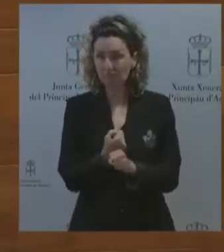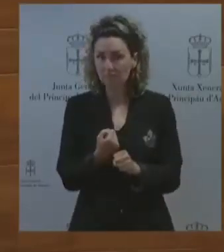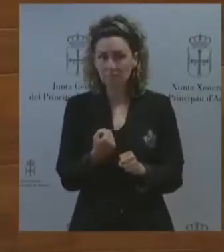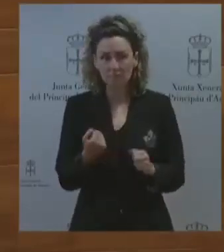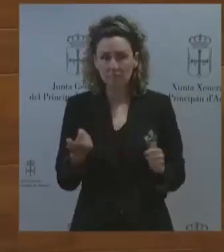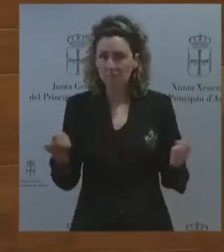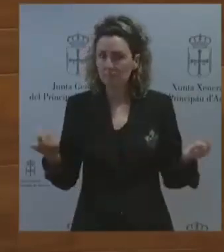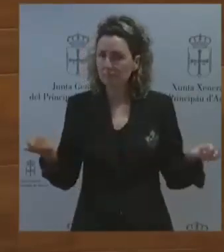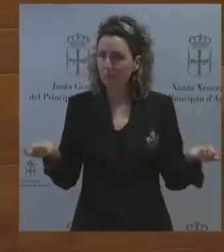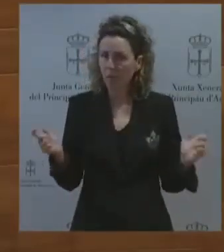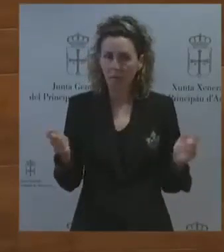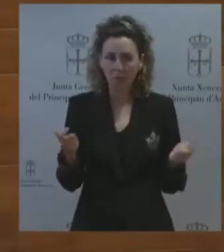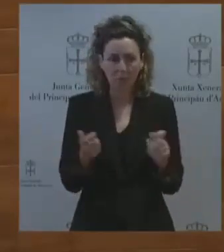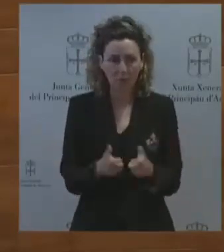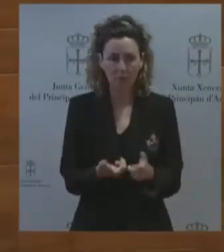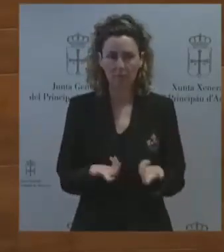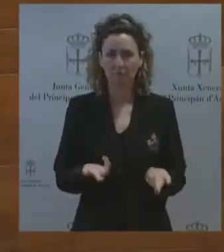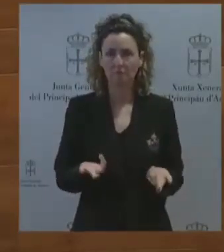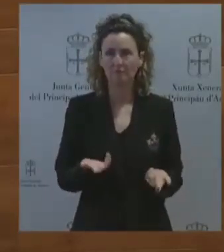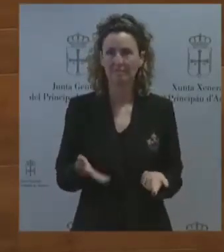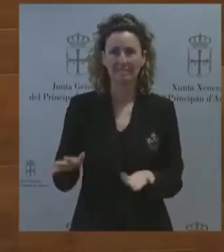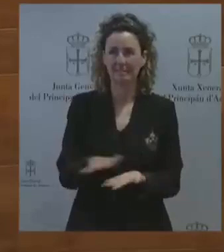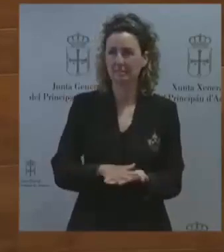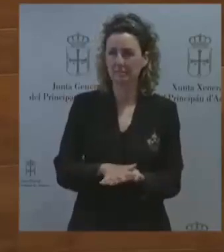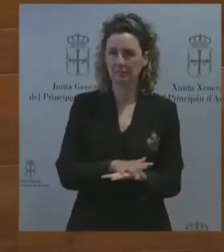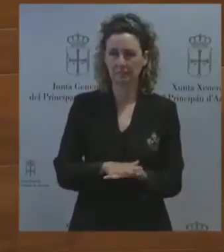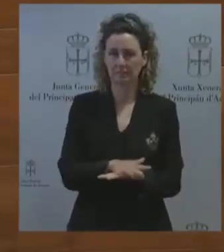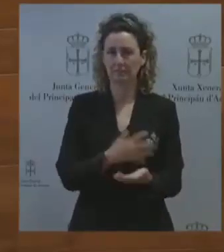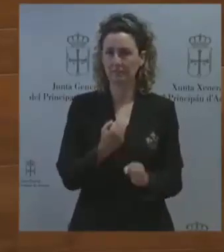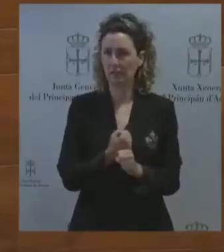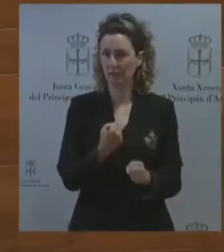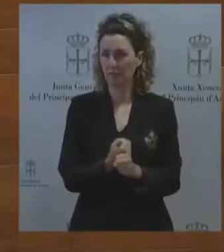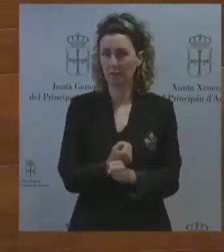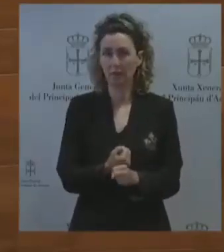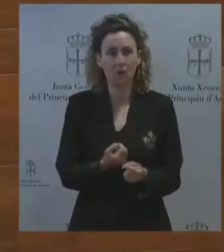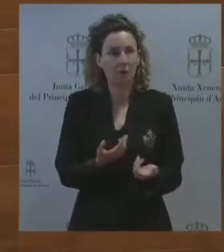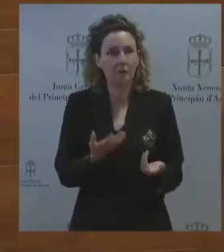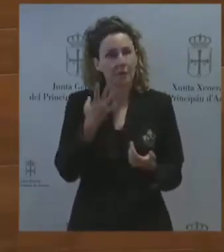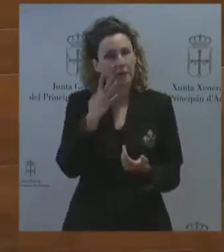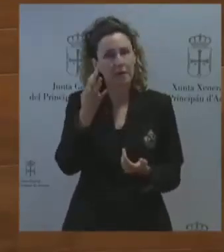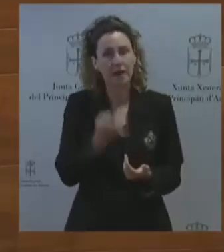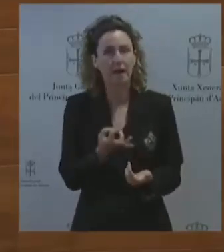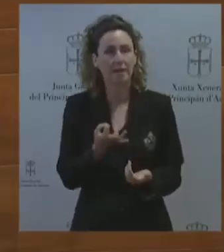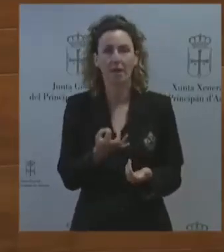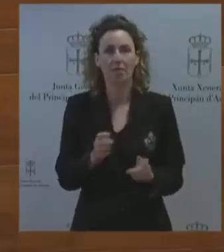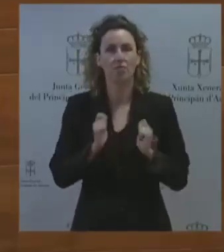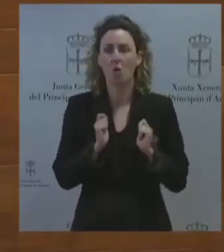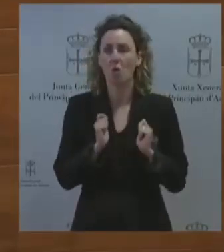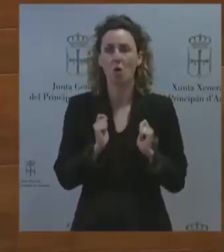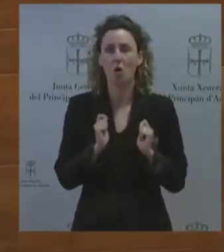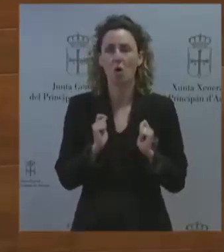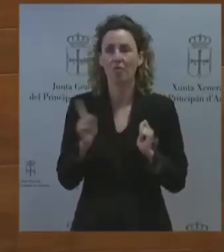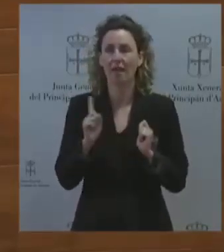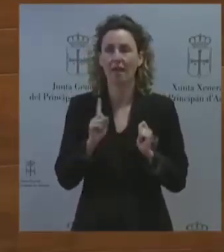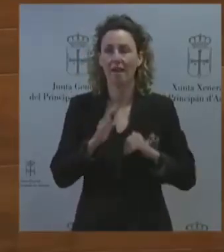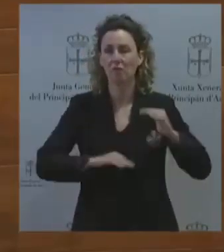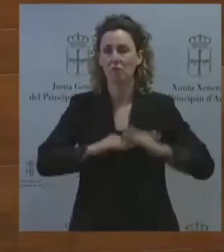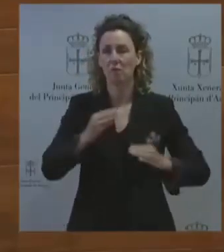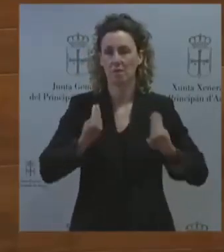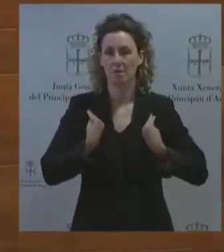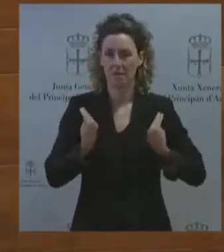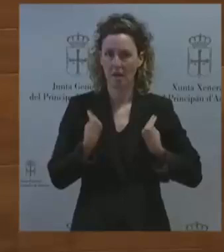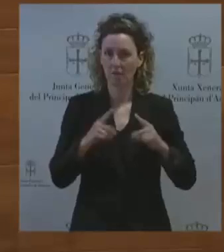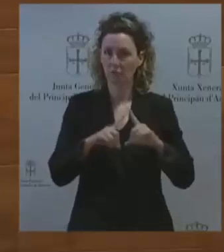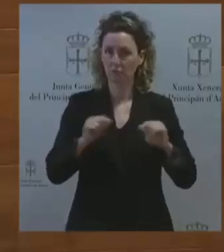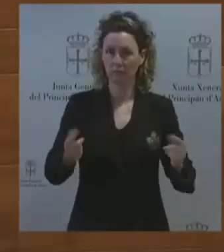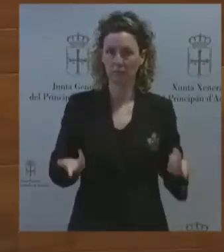de trabajo, destructores de sueños, destructores de planes de futuro para las familias asturianas, destructores de empleo,